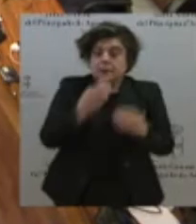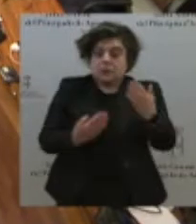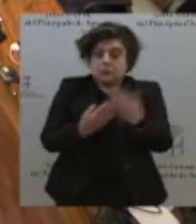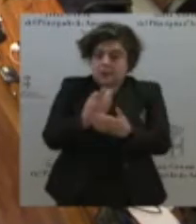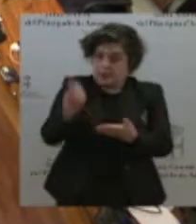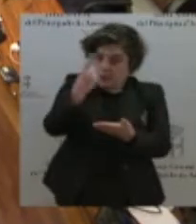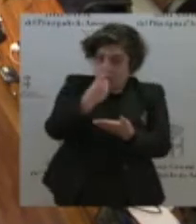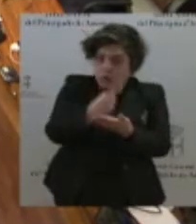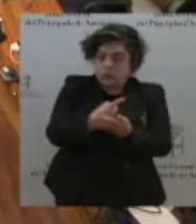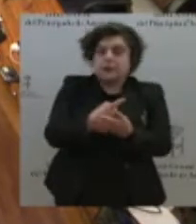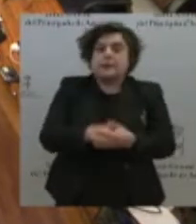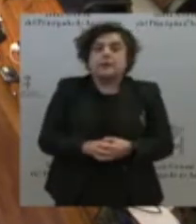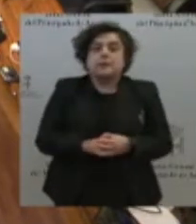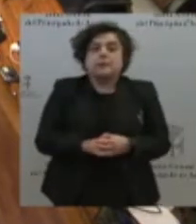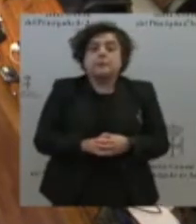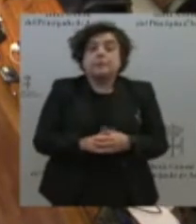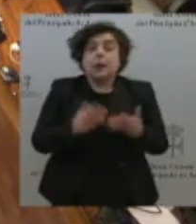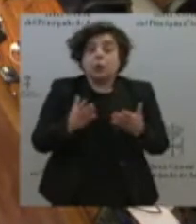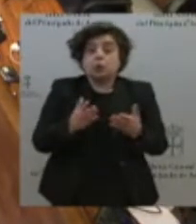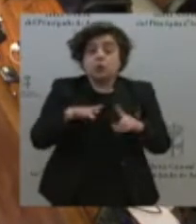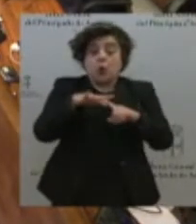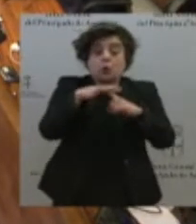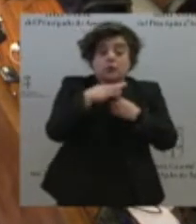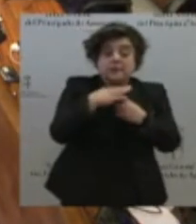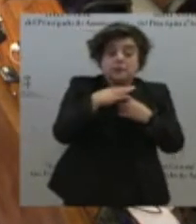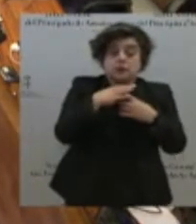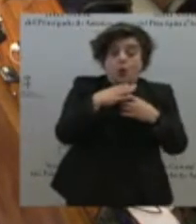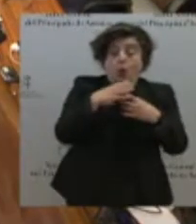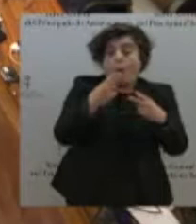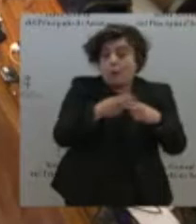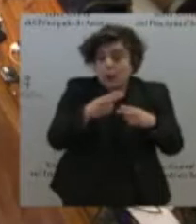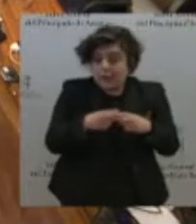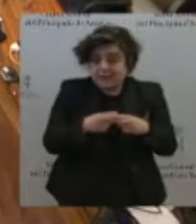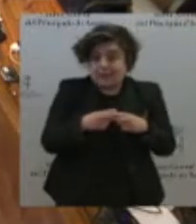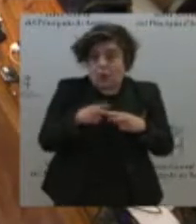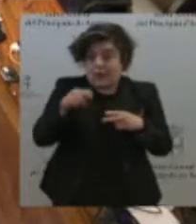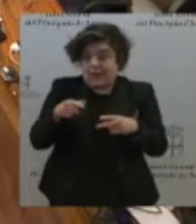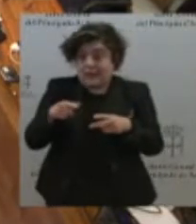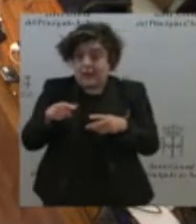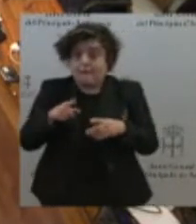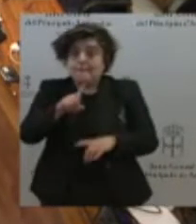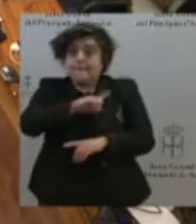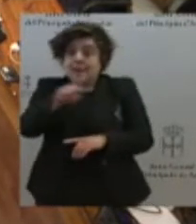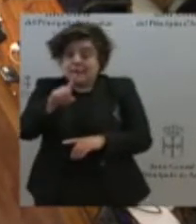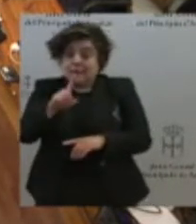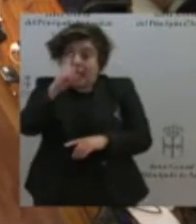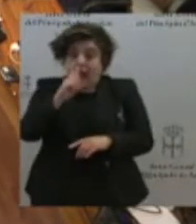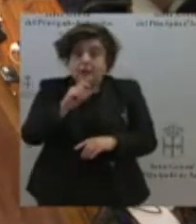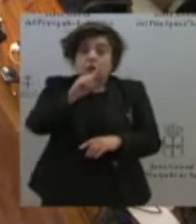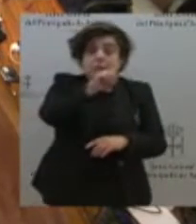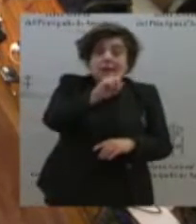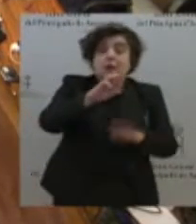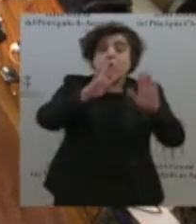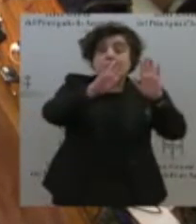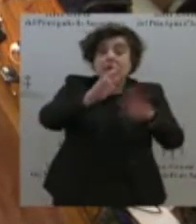El contexto político y las operaciones militares en el Frente Norte durante 1937, iniciadas con el bombardeo de